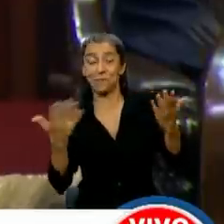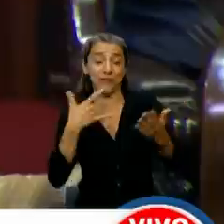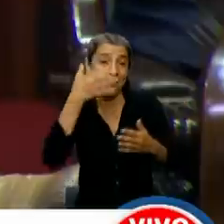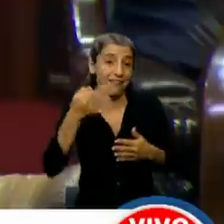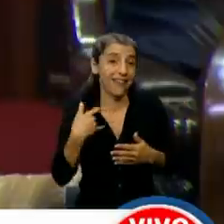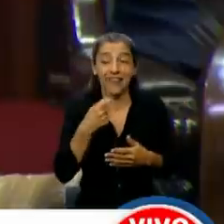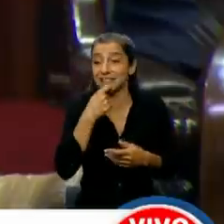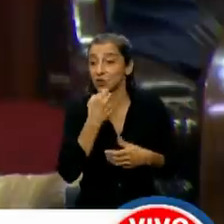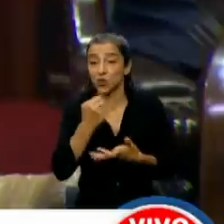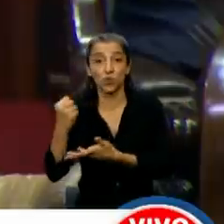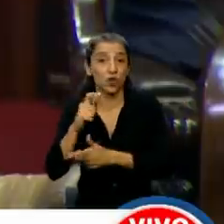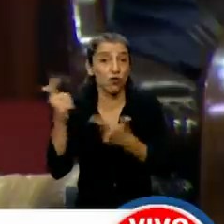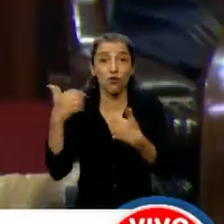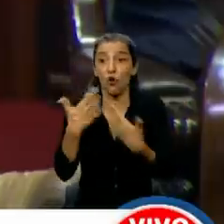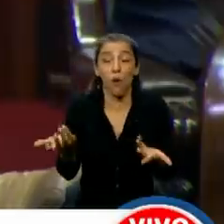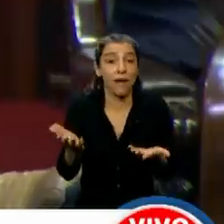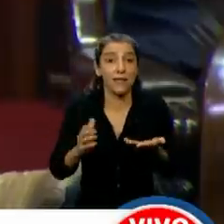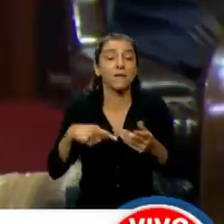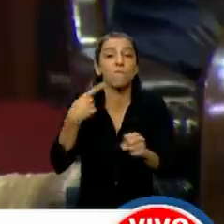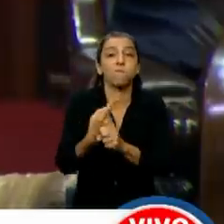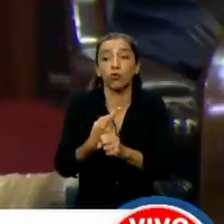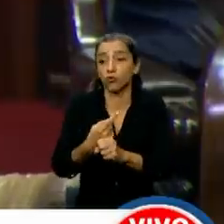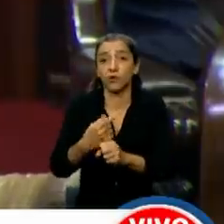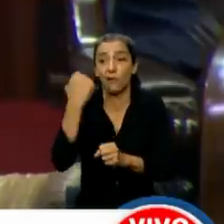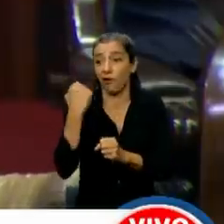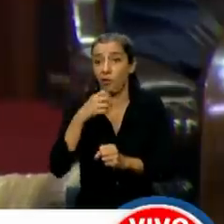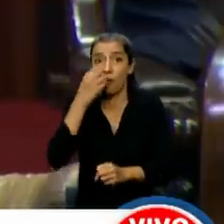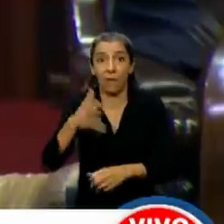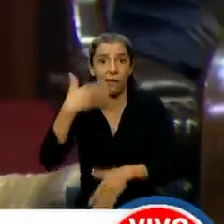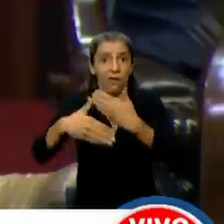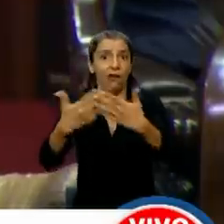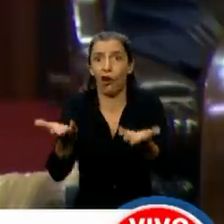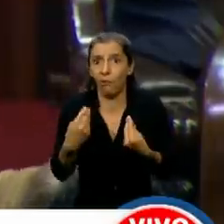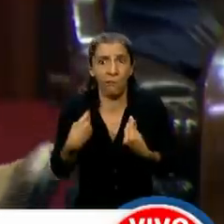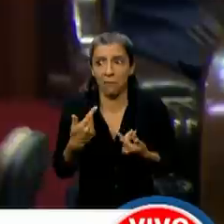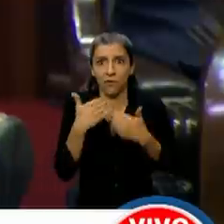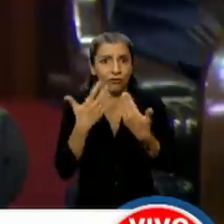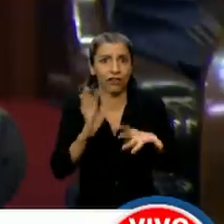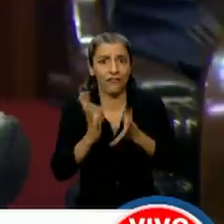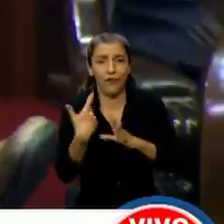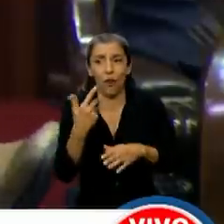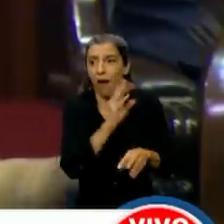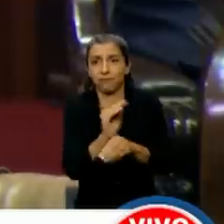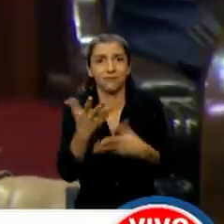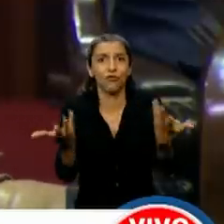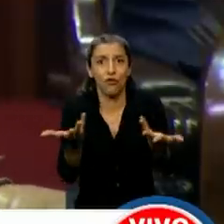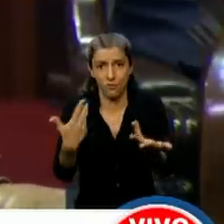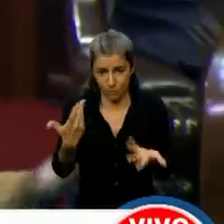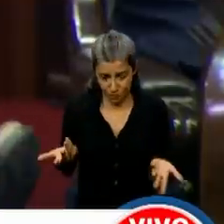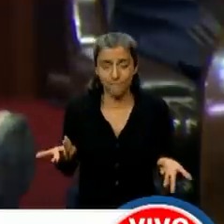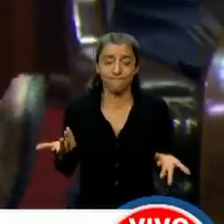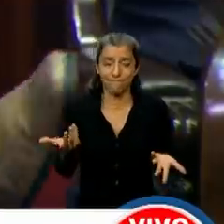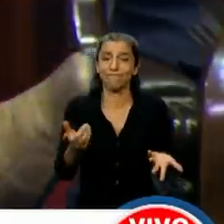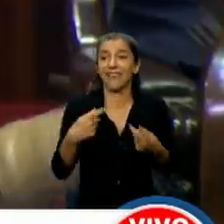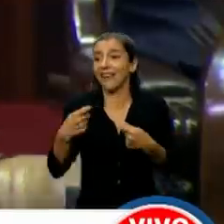económico sobre todo si no saben cómo hacer un gasto eficiente en términos más sencillos a esta altura del partido de